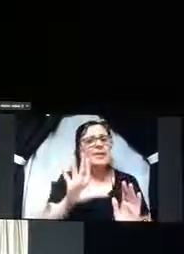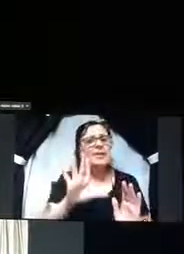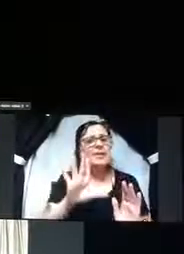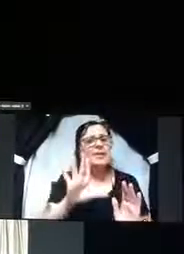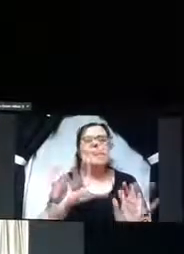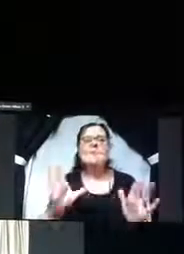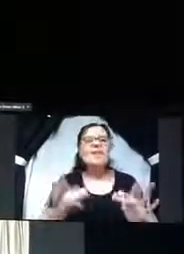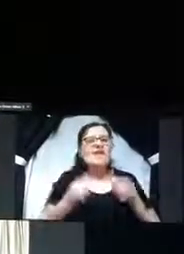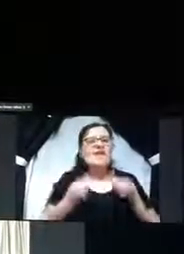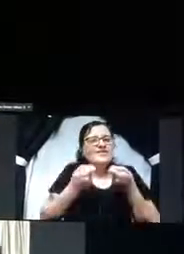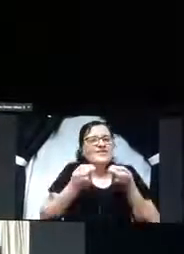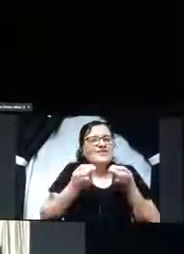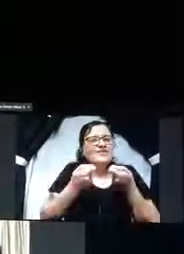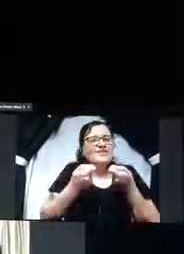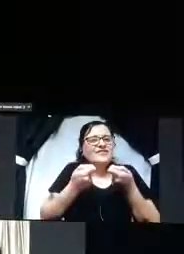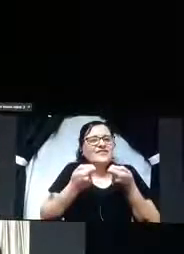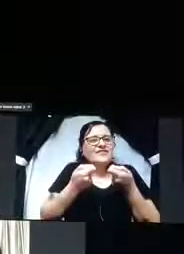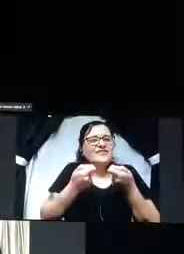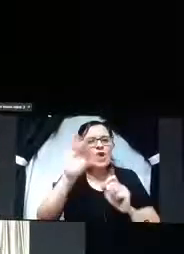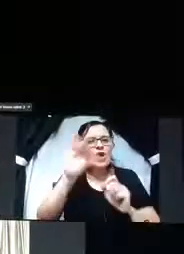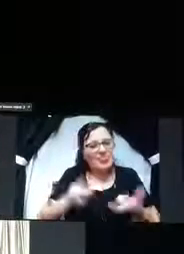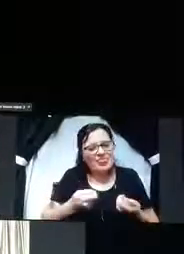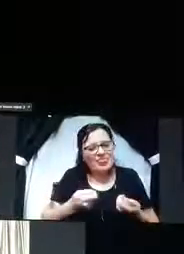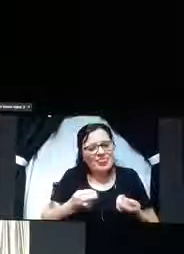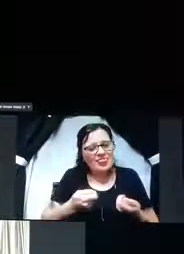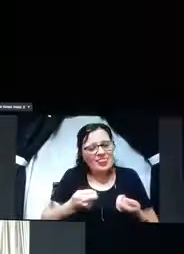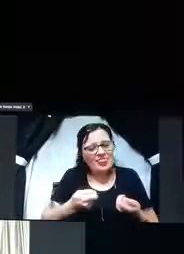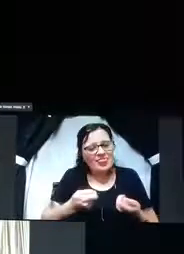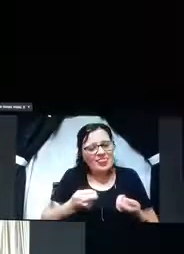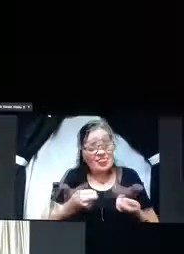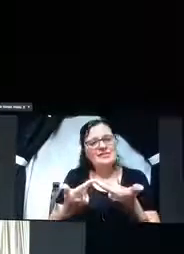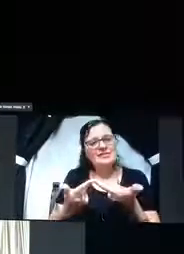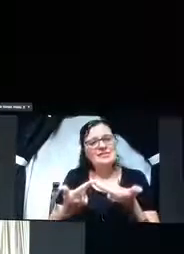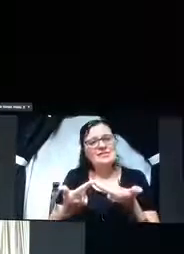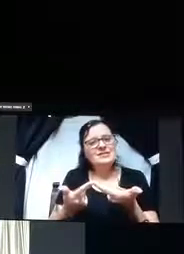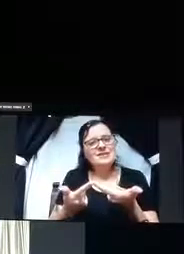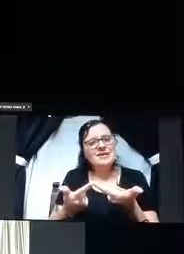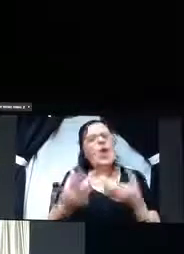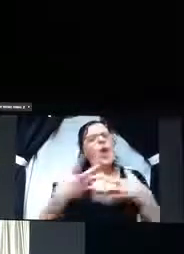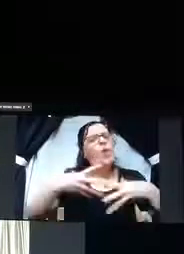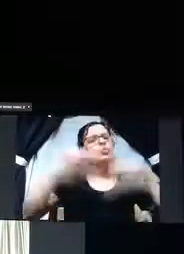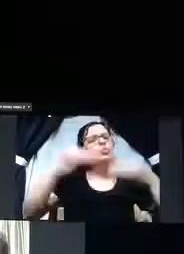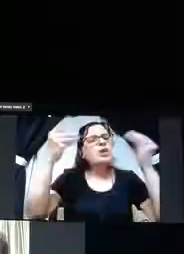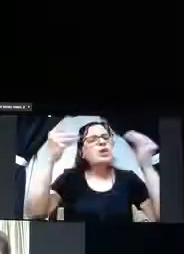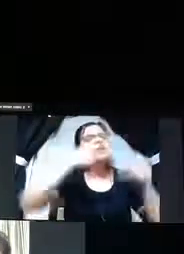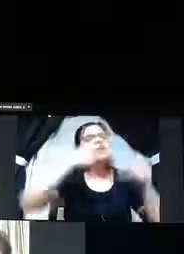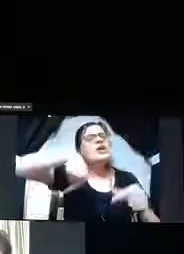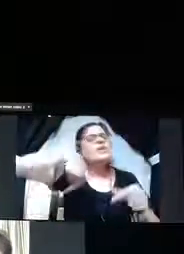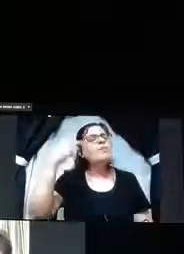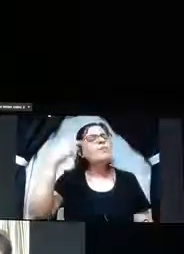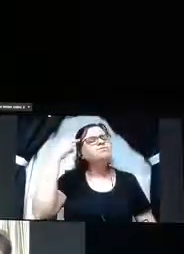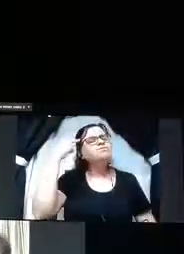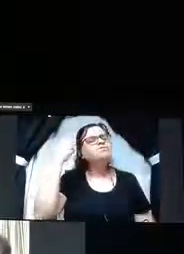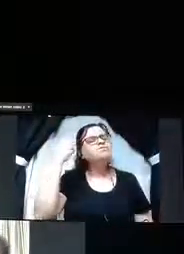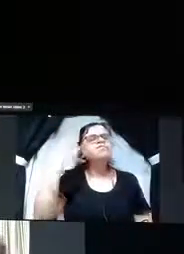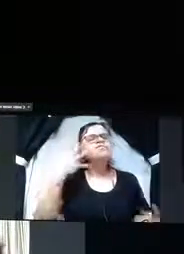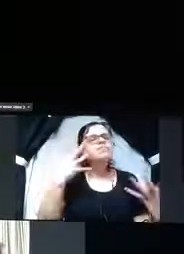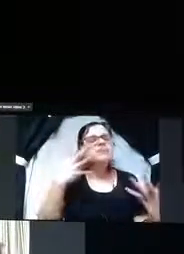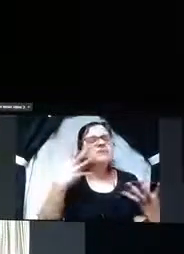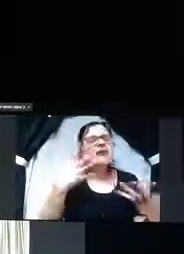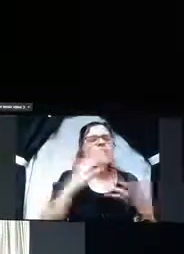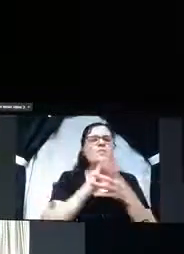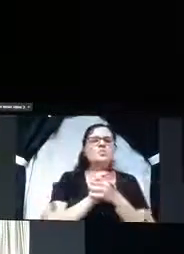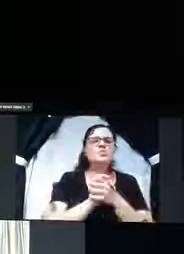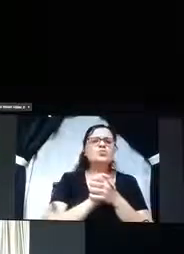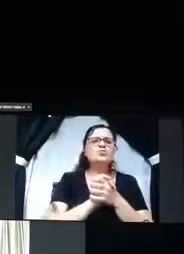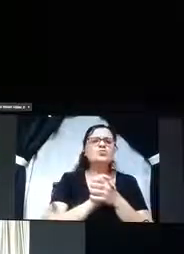los cursos y nos encontramos con profesionales que esta pregunta es sumamente común, es ¿qué pasa? ¿Por qué